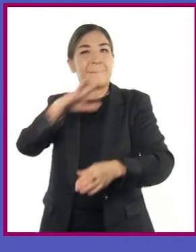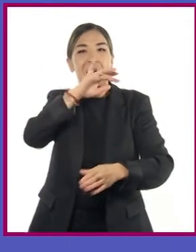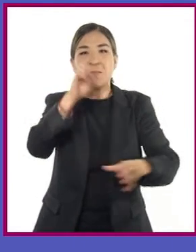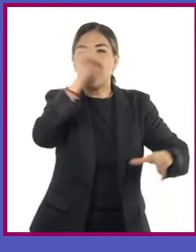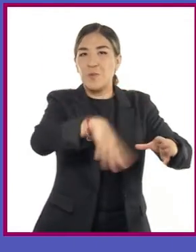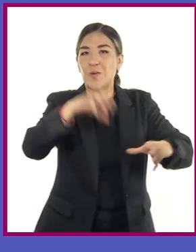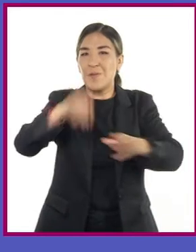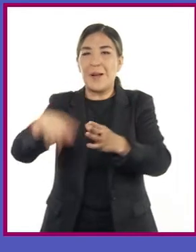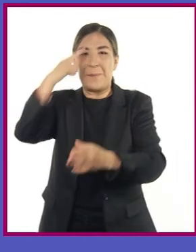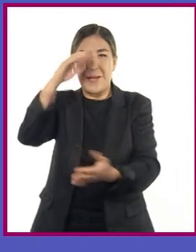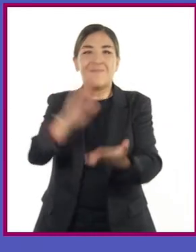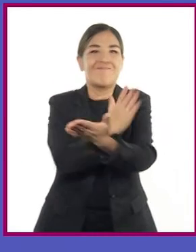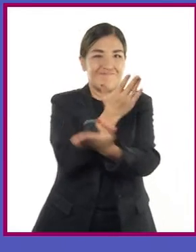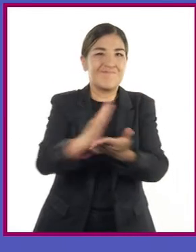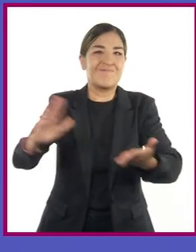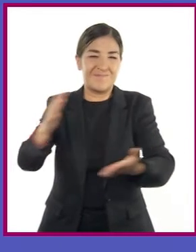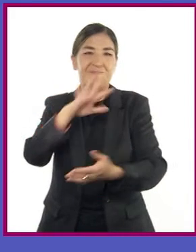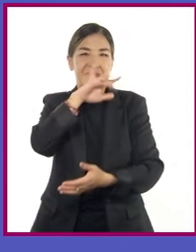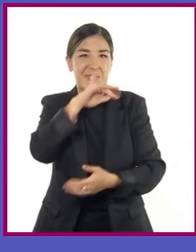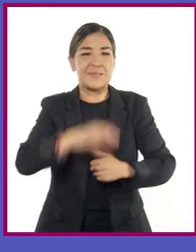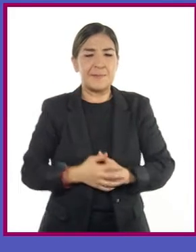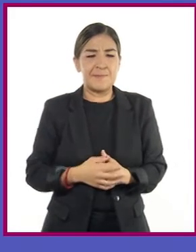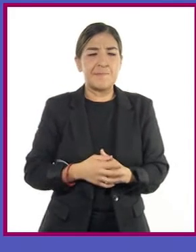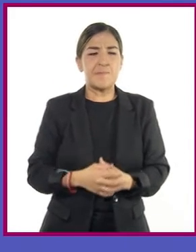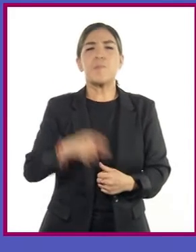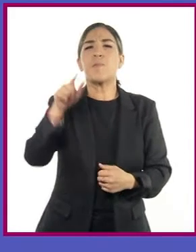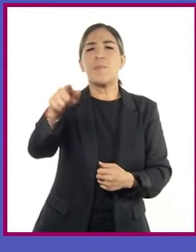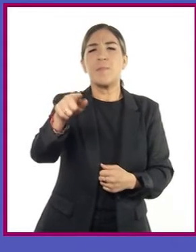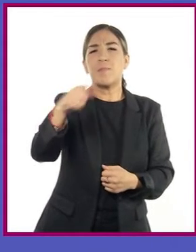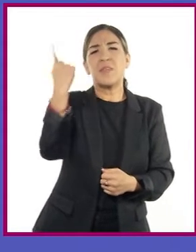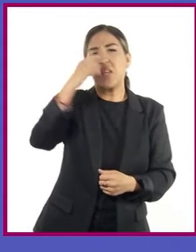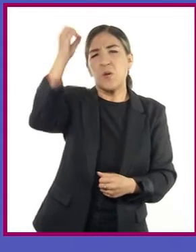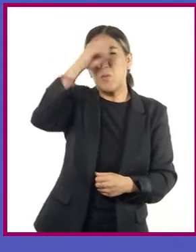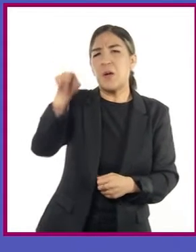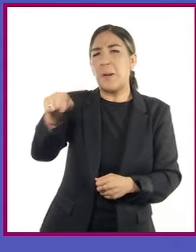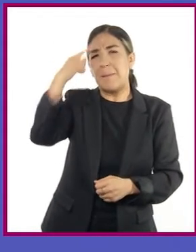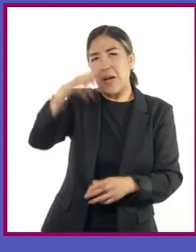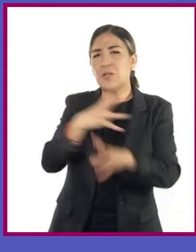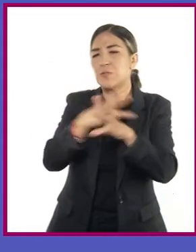los tipos de residuos. ¿Qué se te ocurre para solucionarlo?